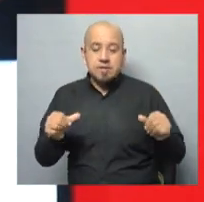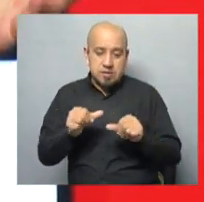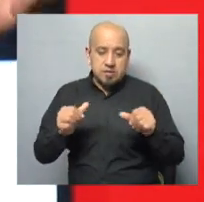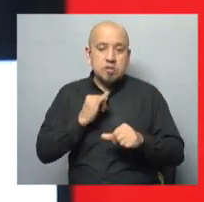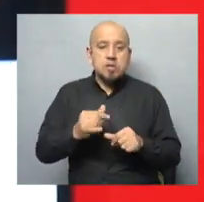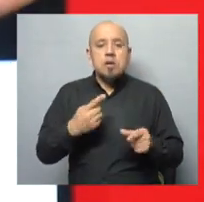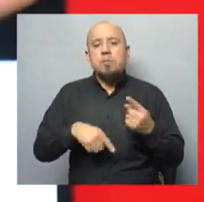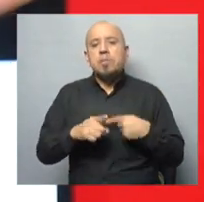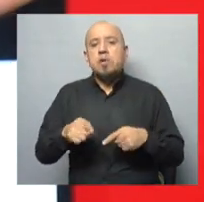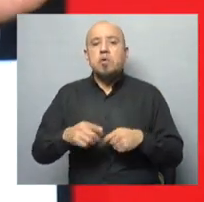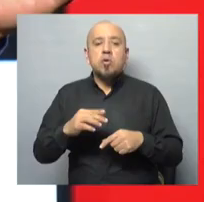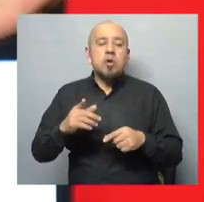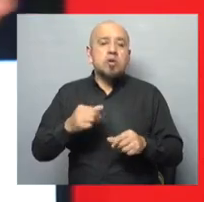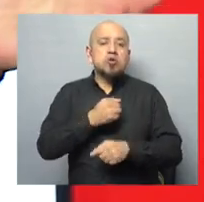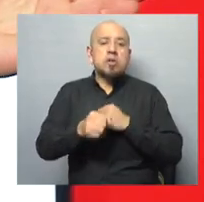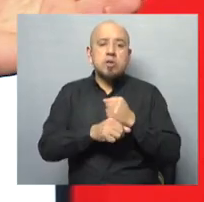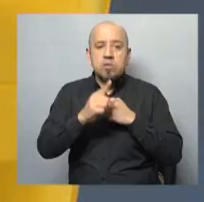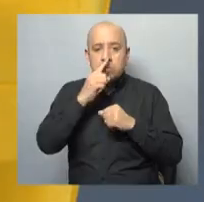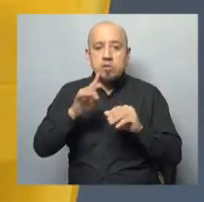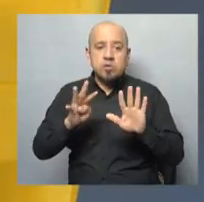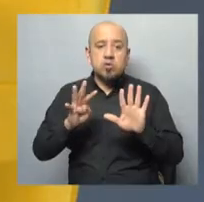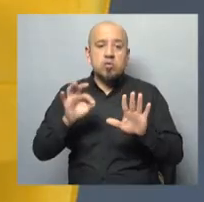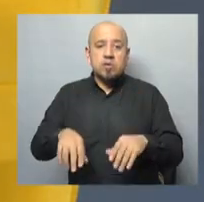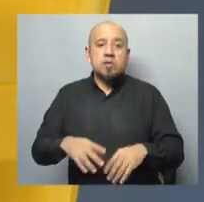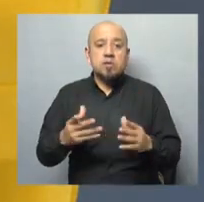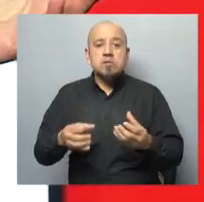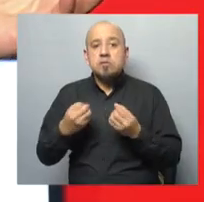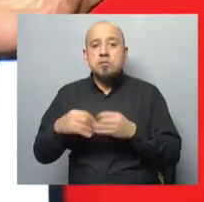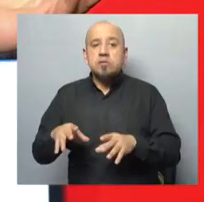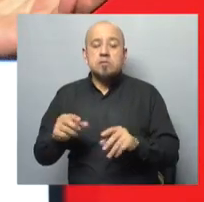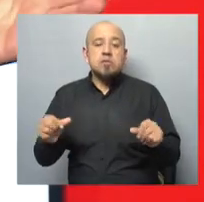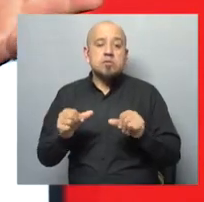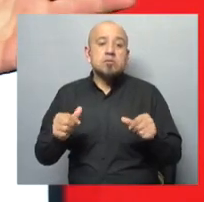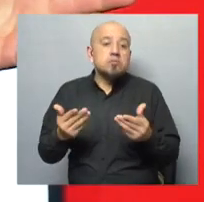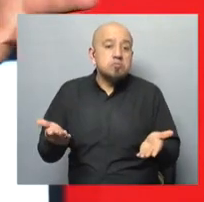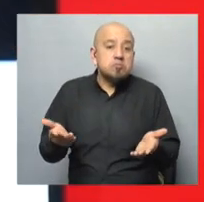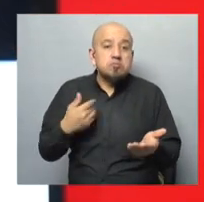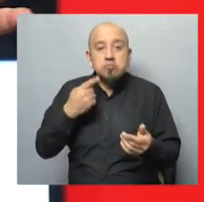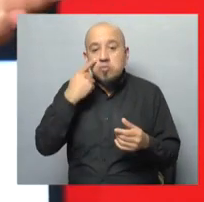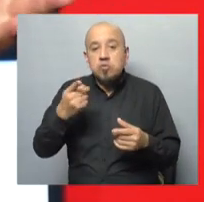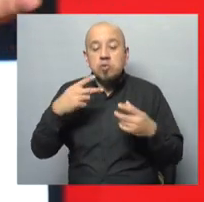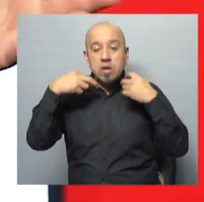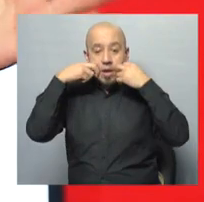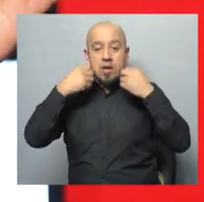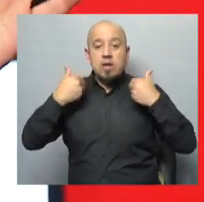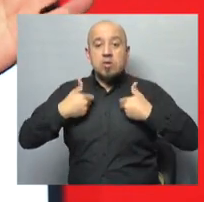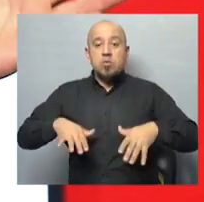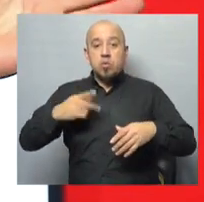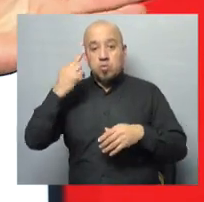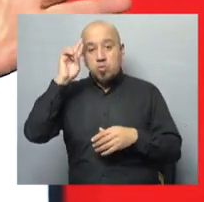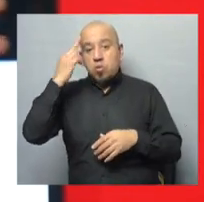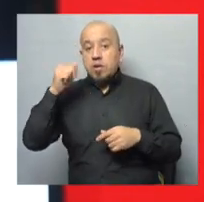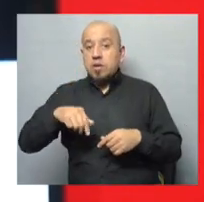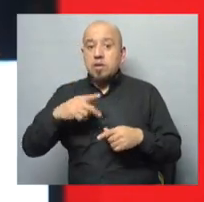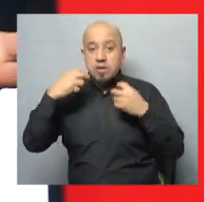del mismo modo en que los 90 se hizo se dejó de hacer porque yo no he visto muchas cosas muchos desnudo el desnudo el desnudo uruguay es una cosa